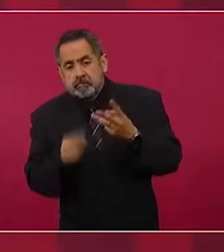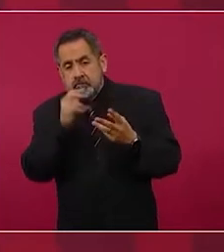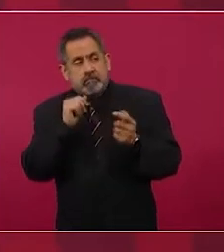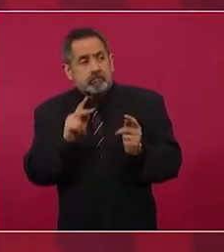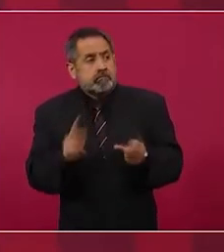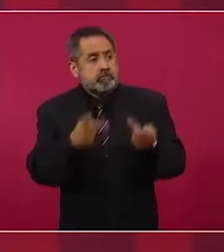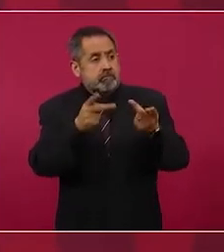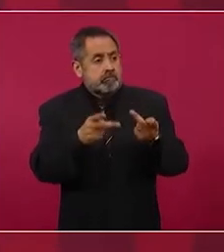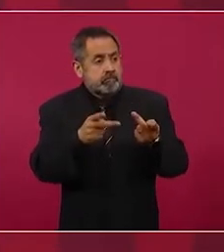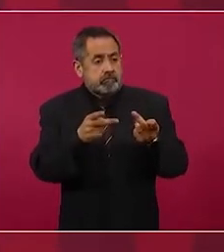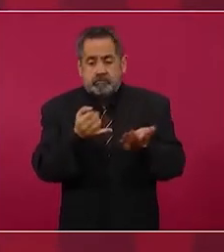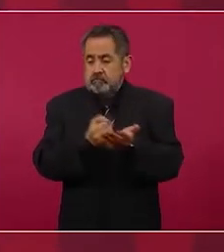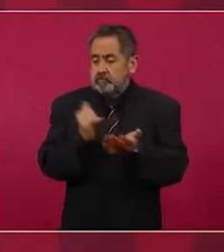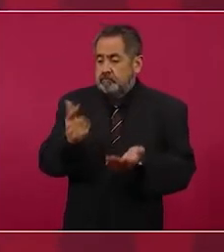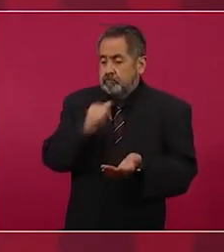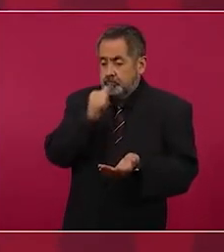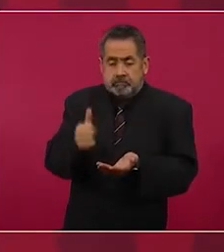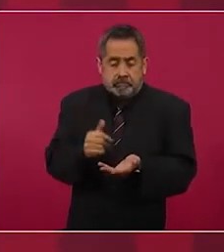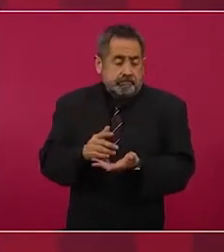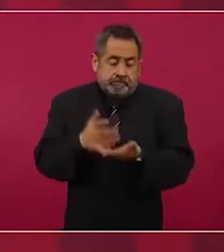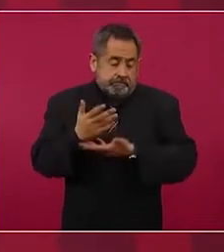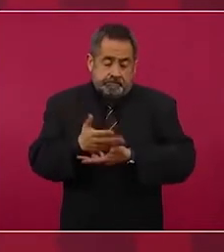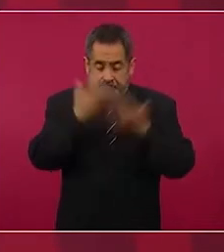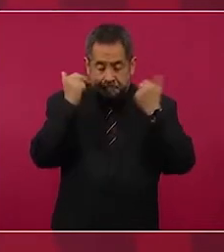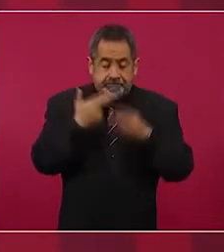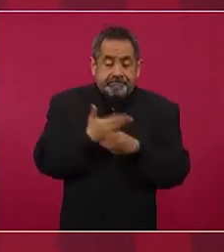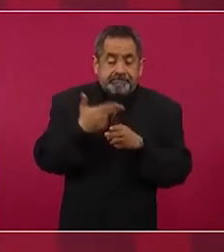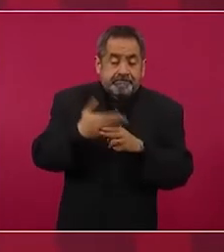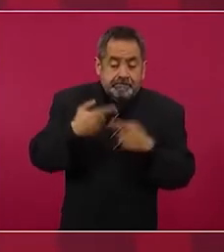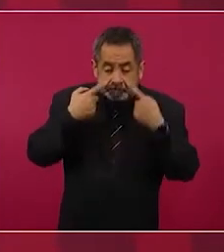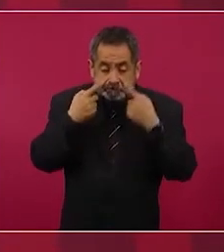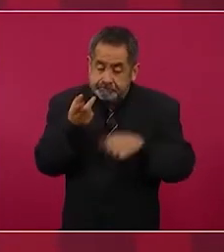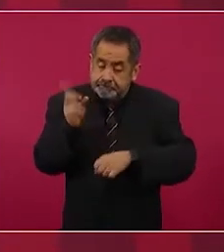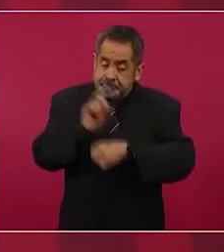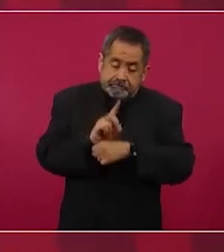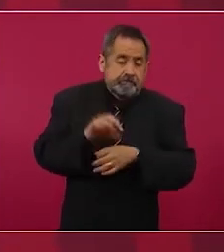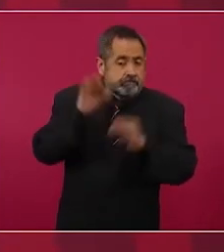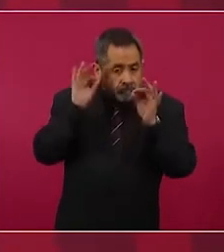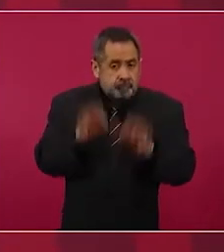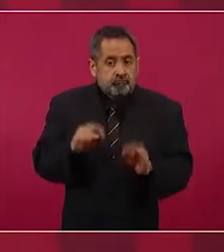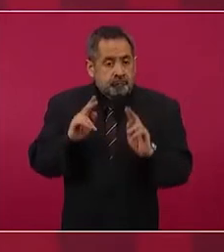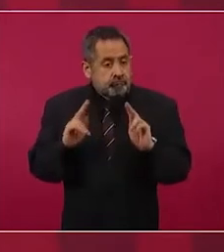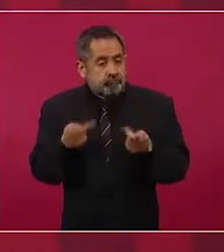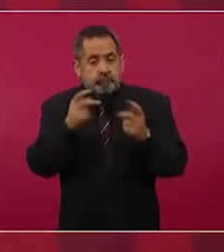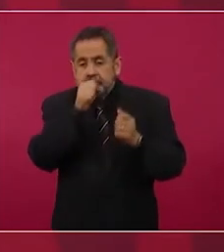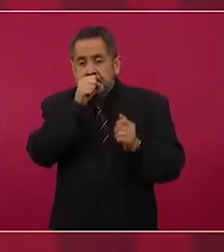no sabemos. Hasta que no tengamos el reporte de en qué